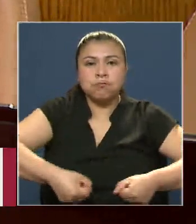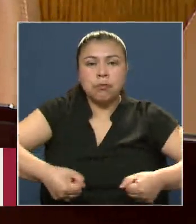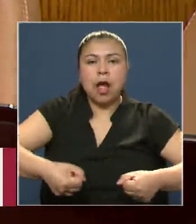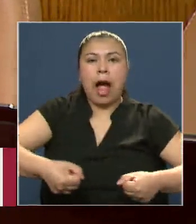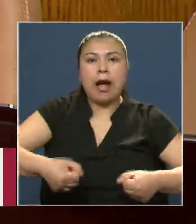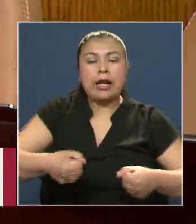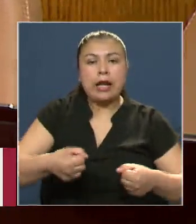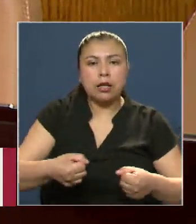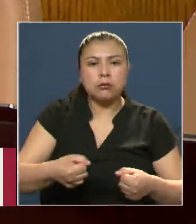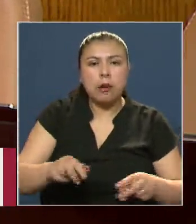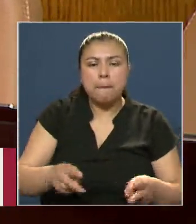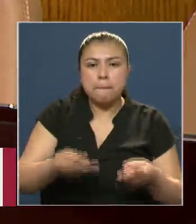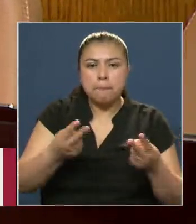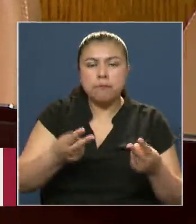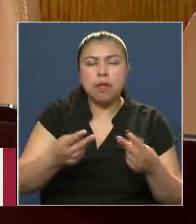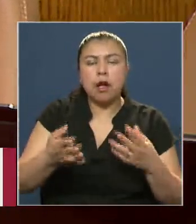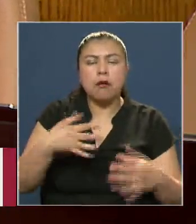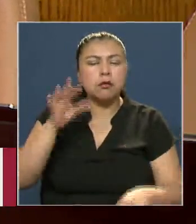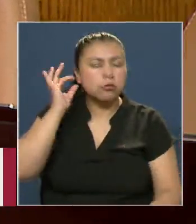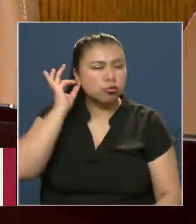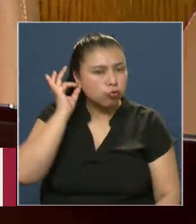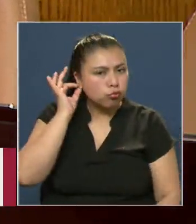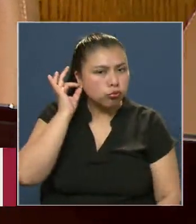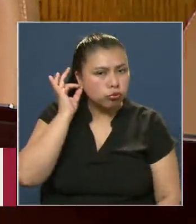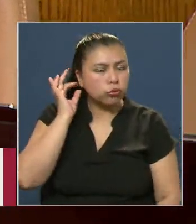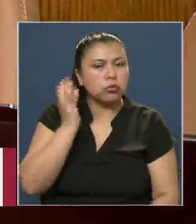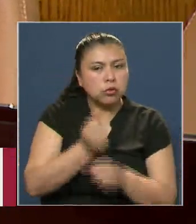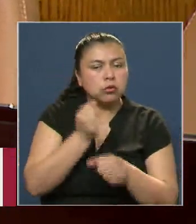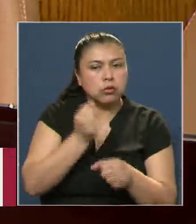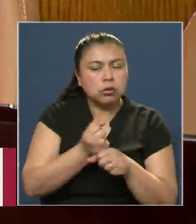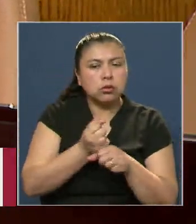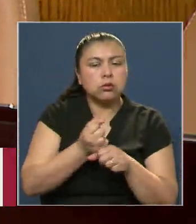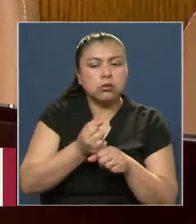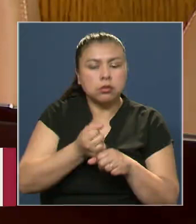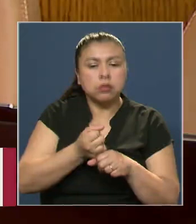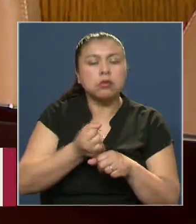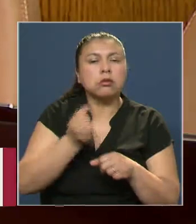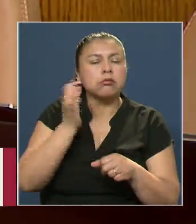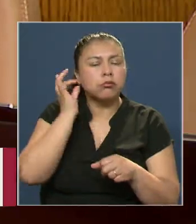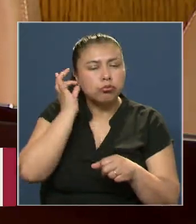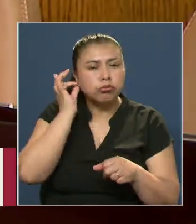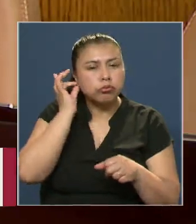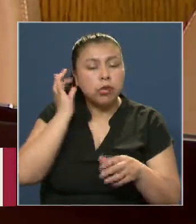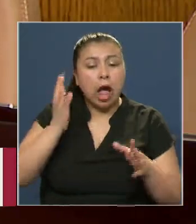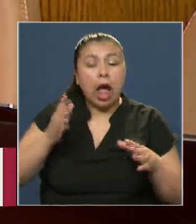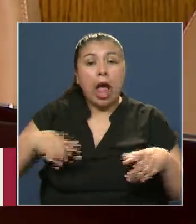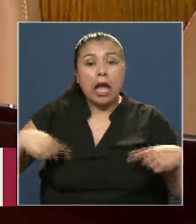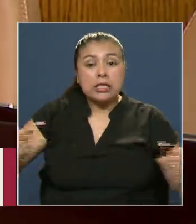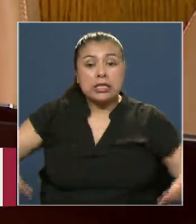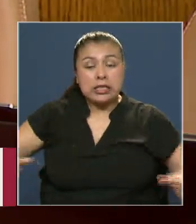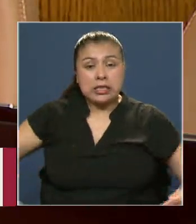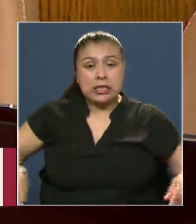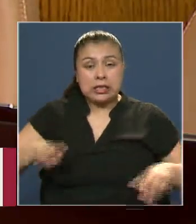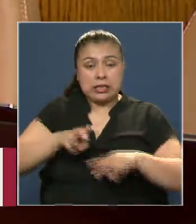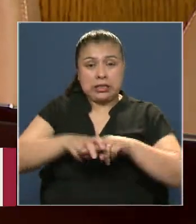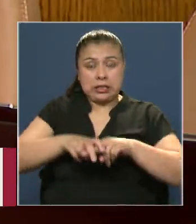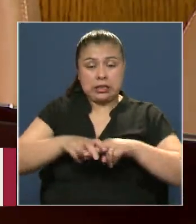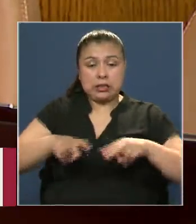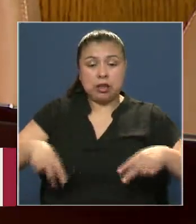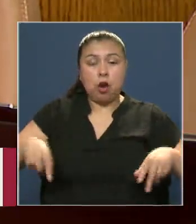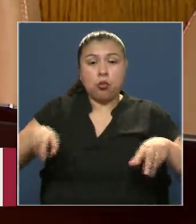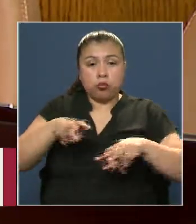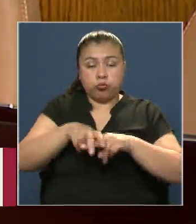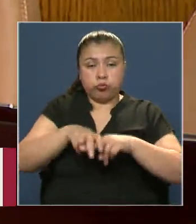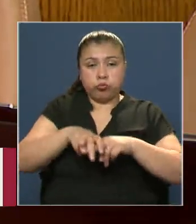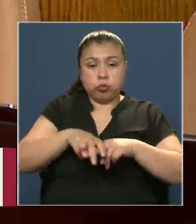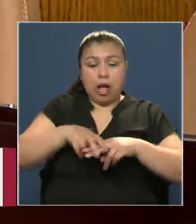viven en esta zona, muchas veces mujeres en trabajo de preparto, son hospitalizados sentados en silla, debido a la